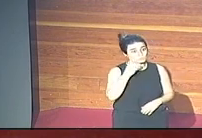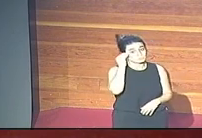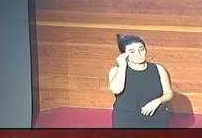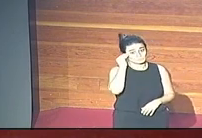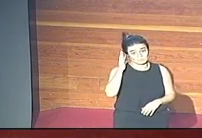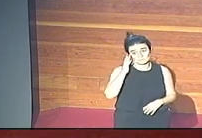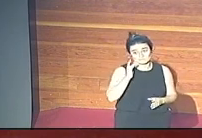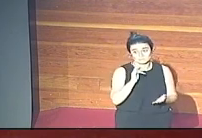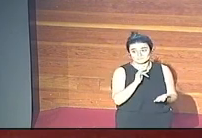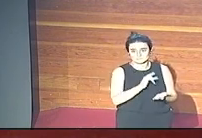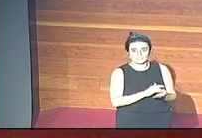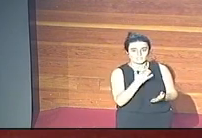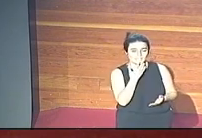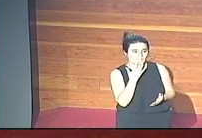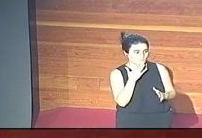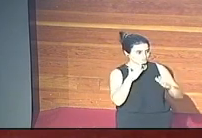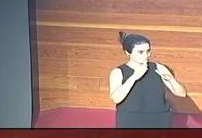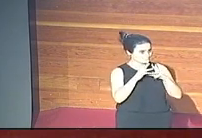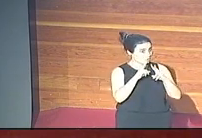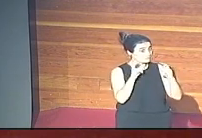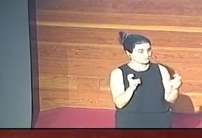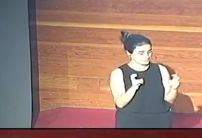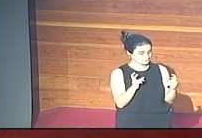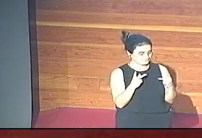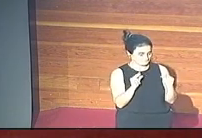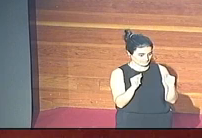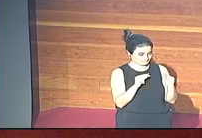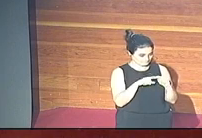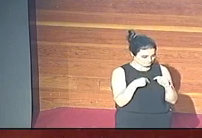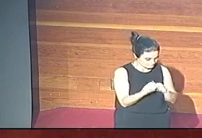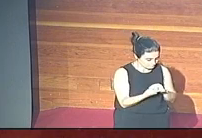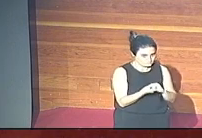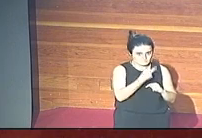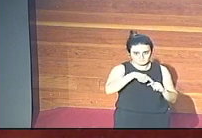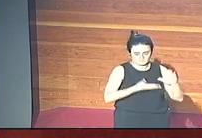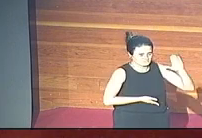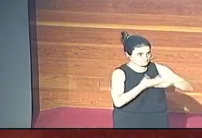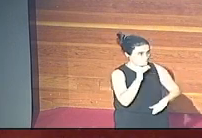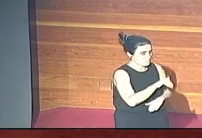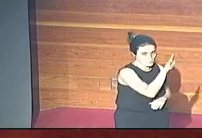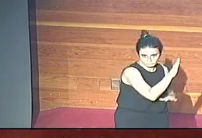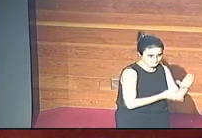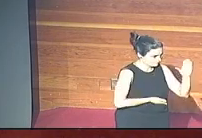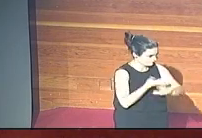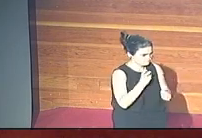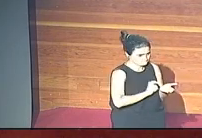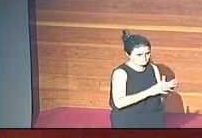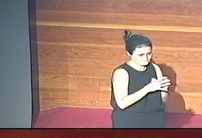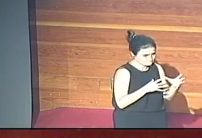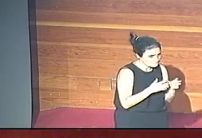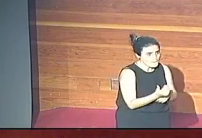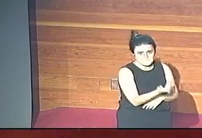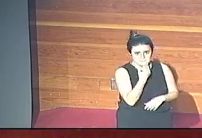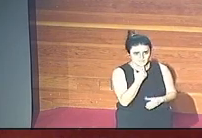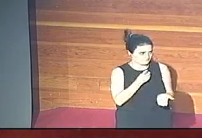cuando salimos del confinamiento yo creo que muchos nos tiramos al monte o nos tiramos a un parque a